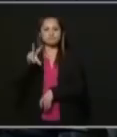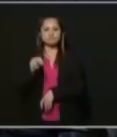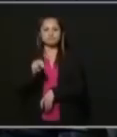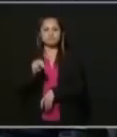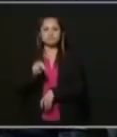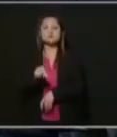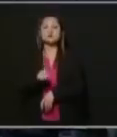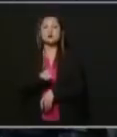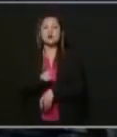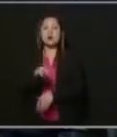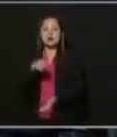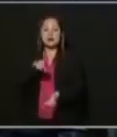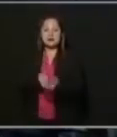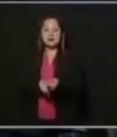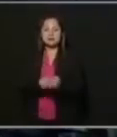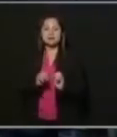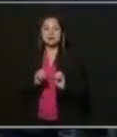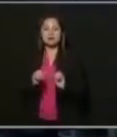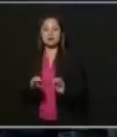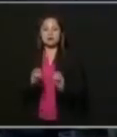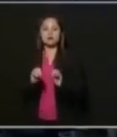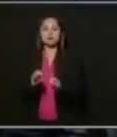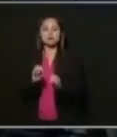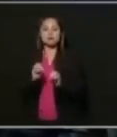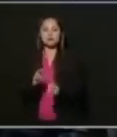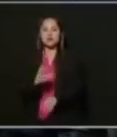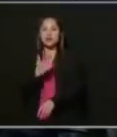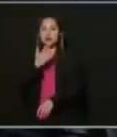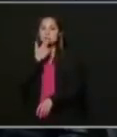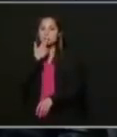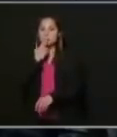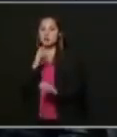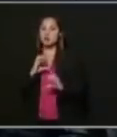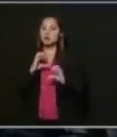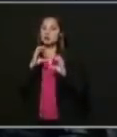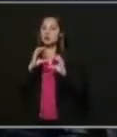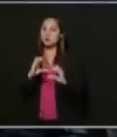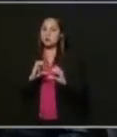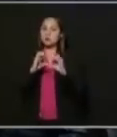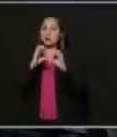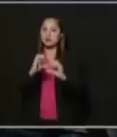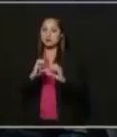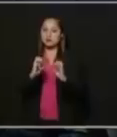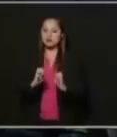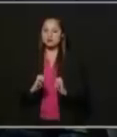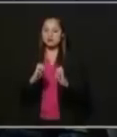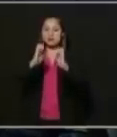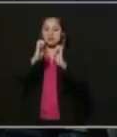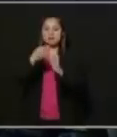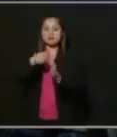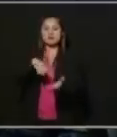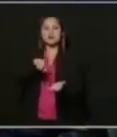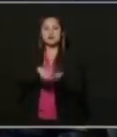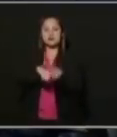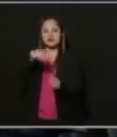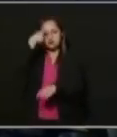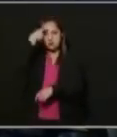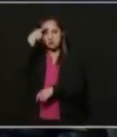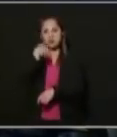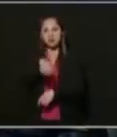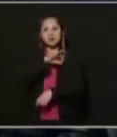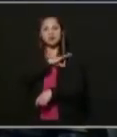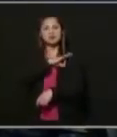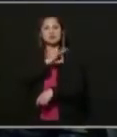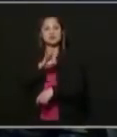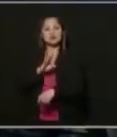oficinas a disposición de servidores públicos para proteger el patrimonio